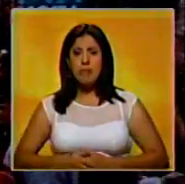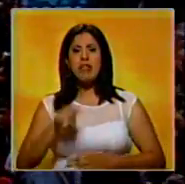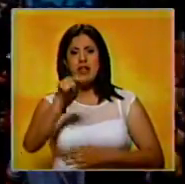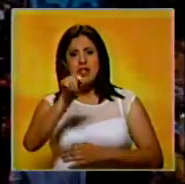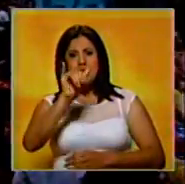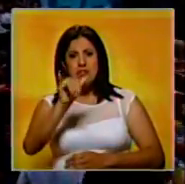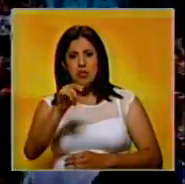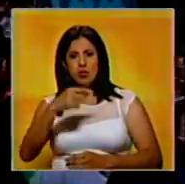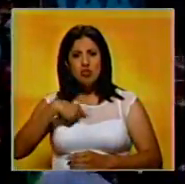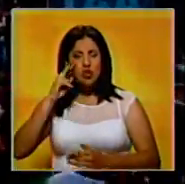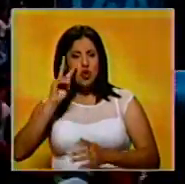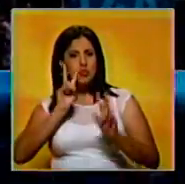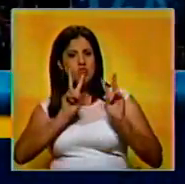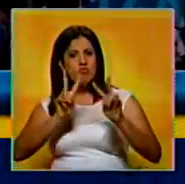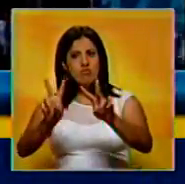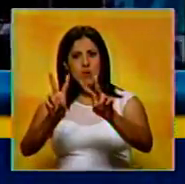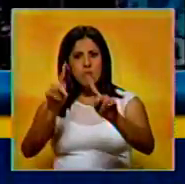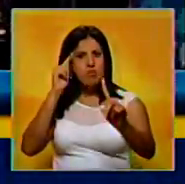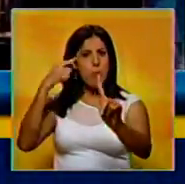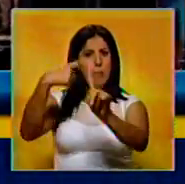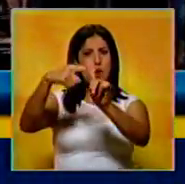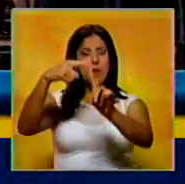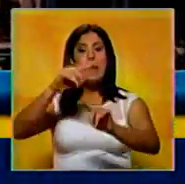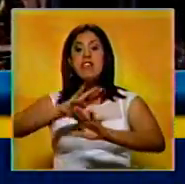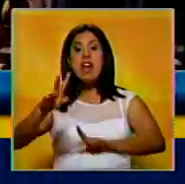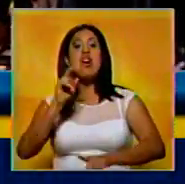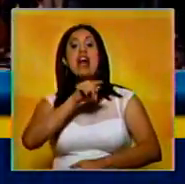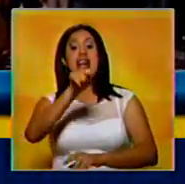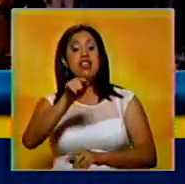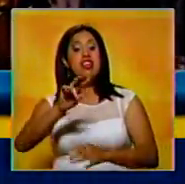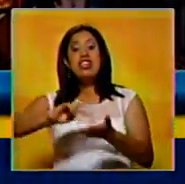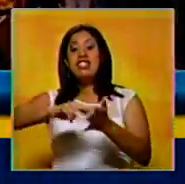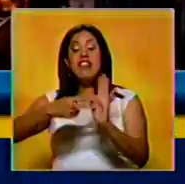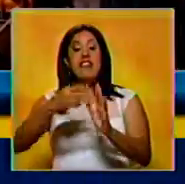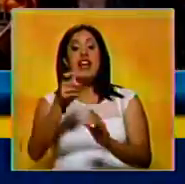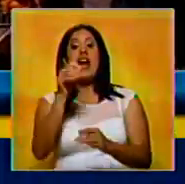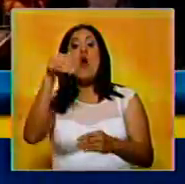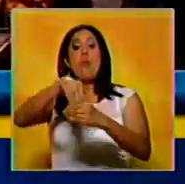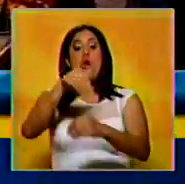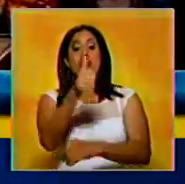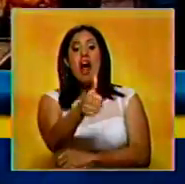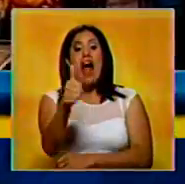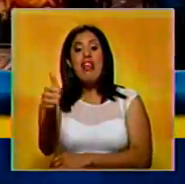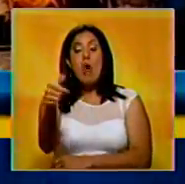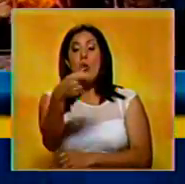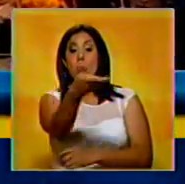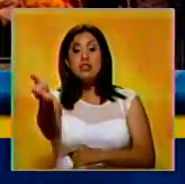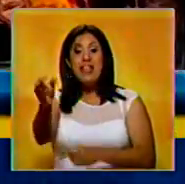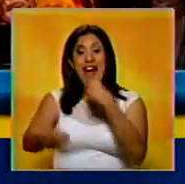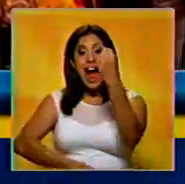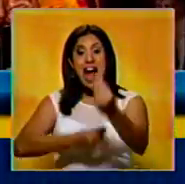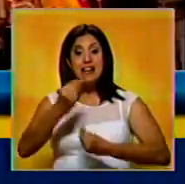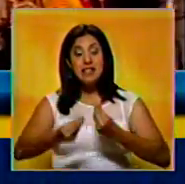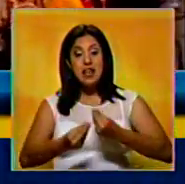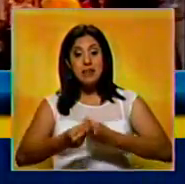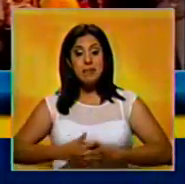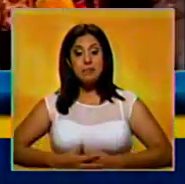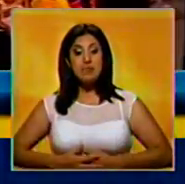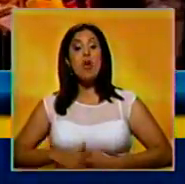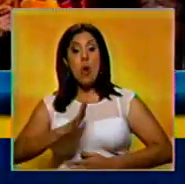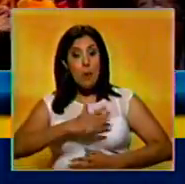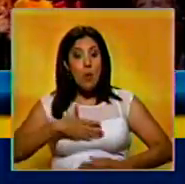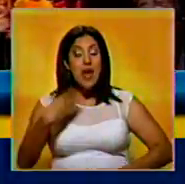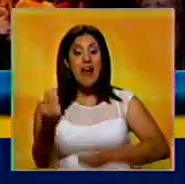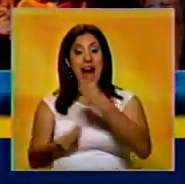Eso que pillamos no significa que el voto que cada uno de ustedes va a ejercer